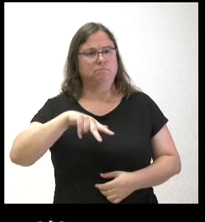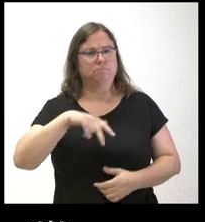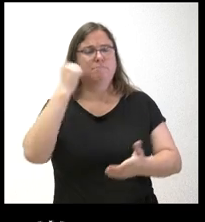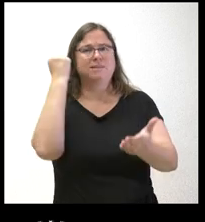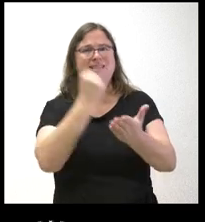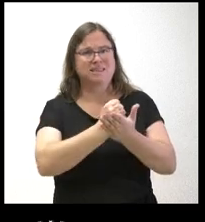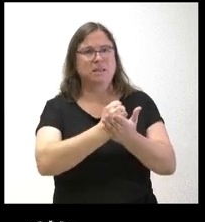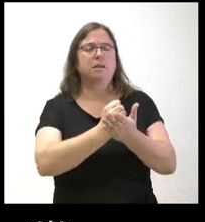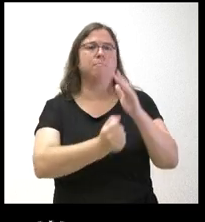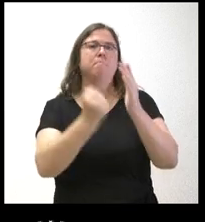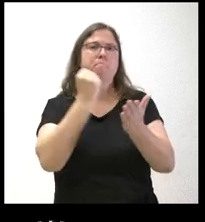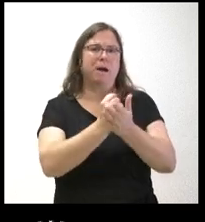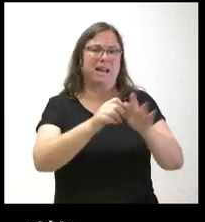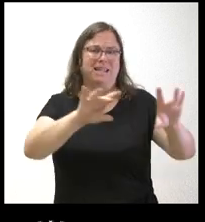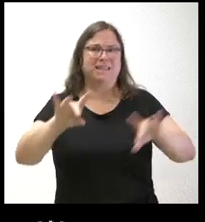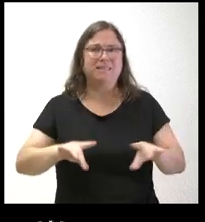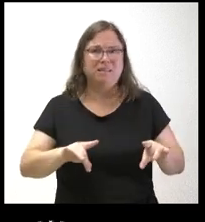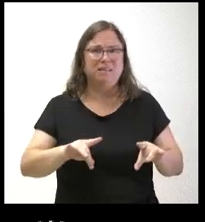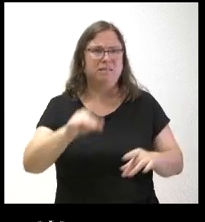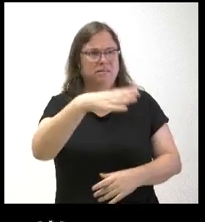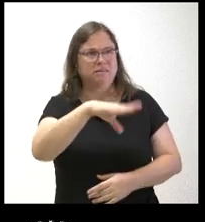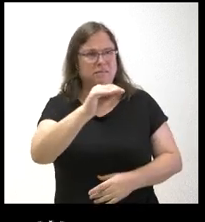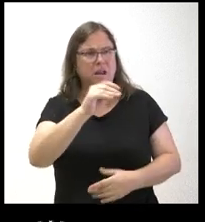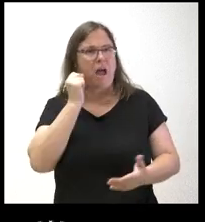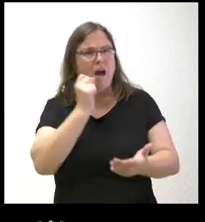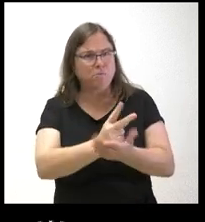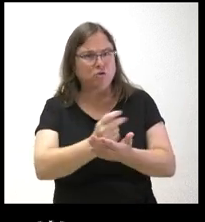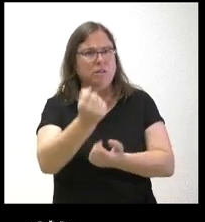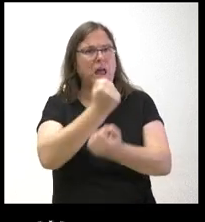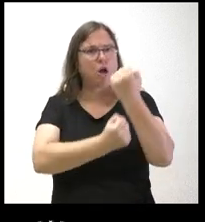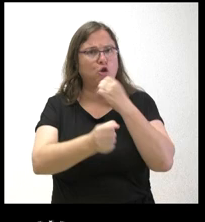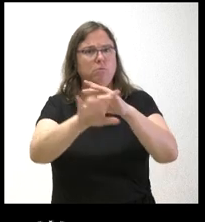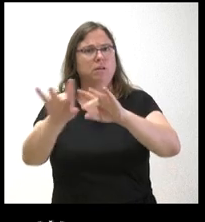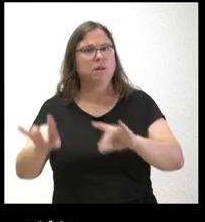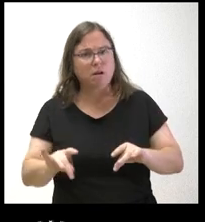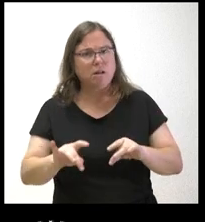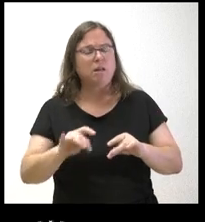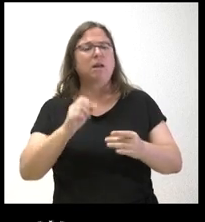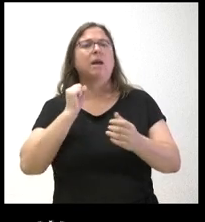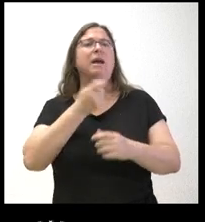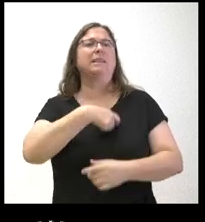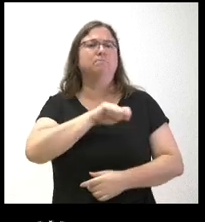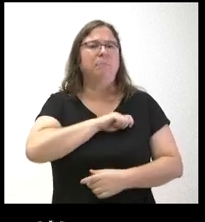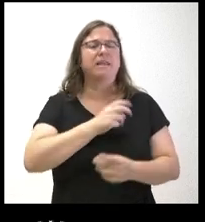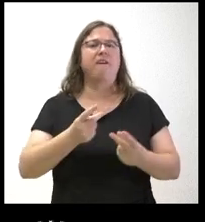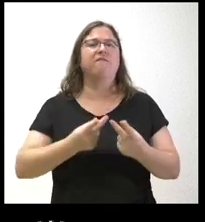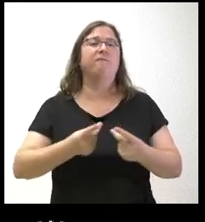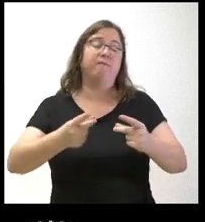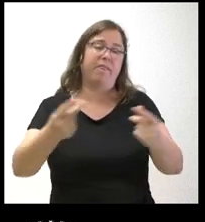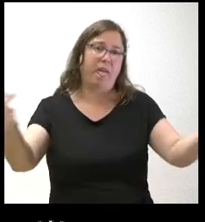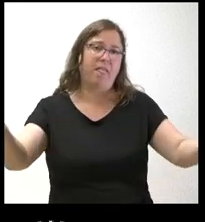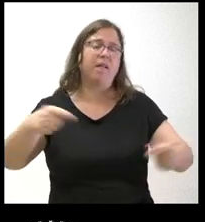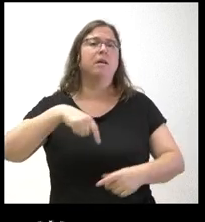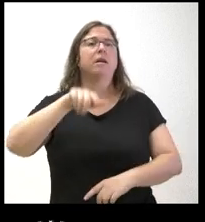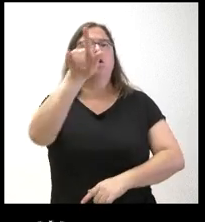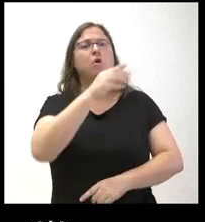de origen entiende la junta que esto es apostar por la economía del territorio por la España vaciada por el asentamiento de jóvenes no sé